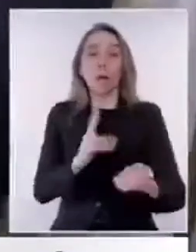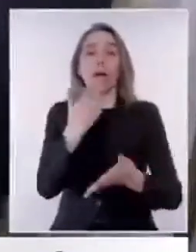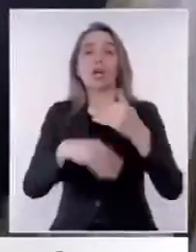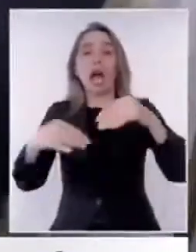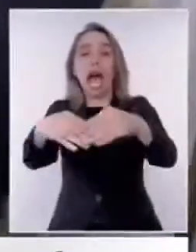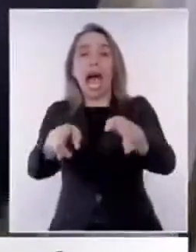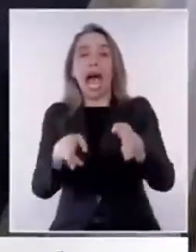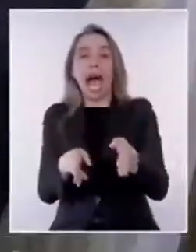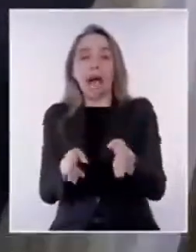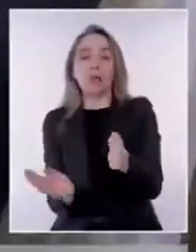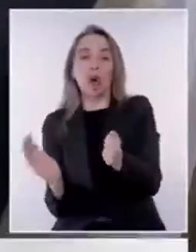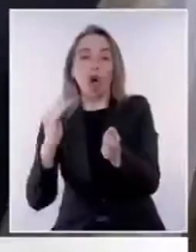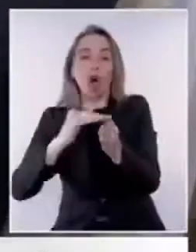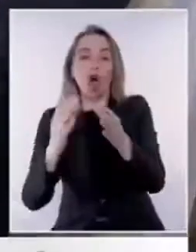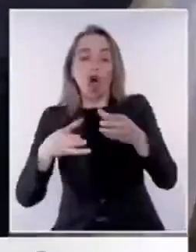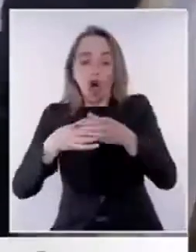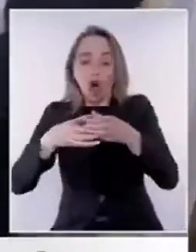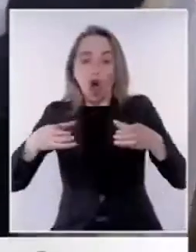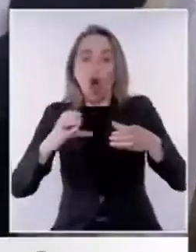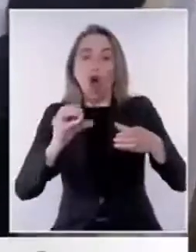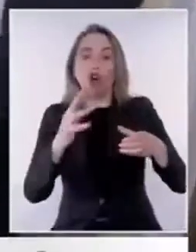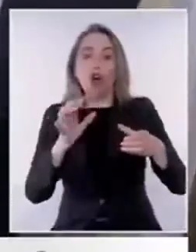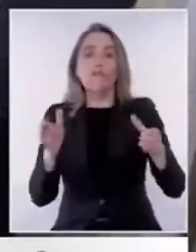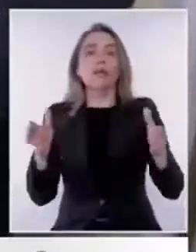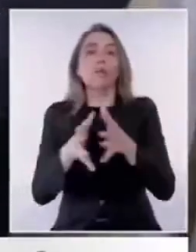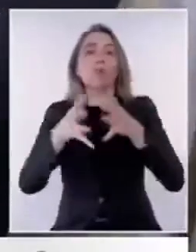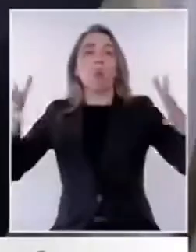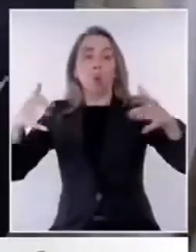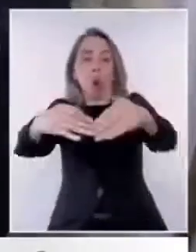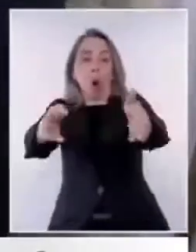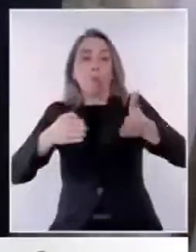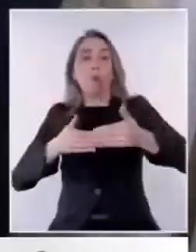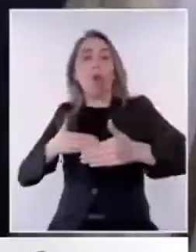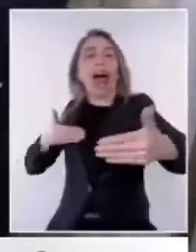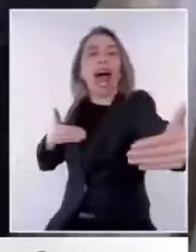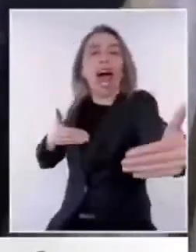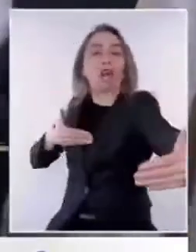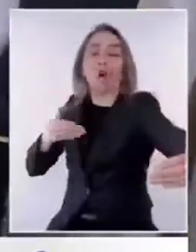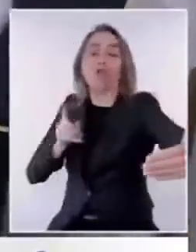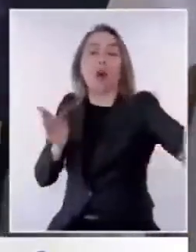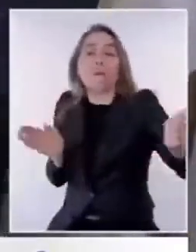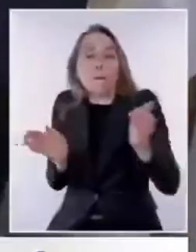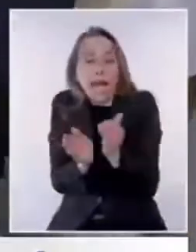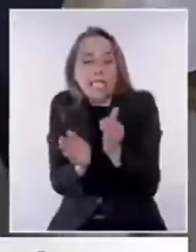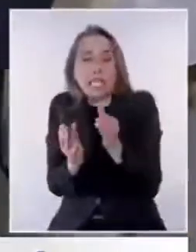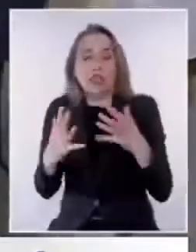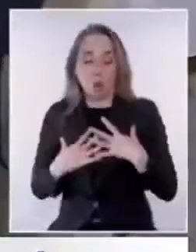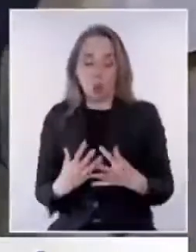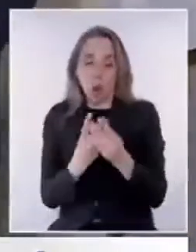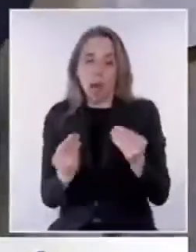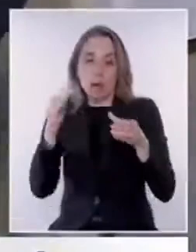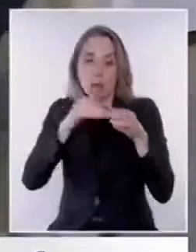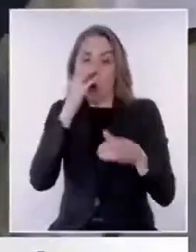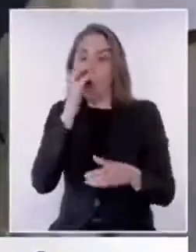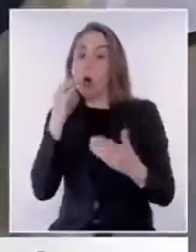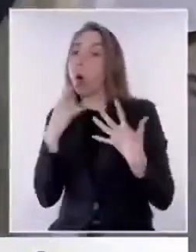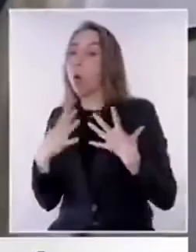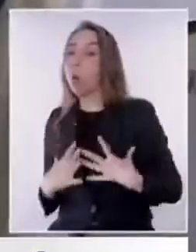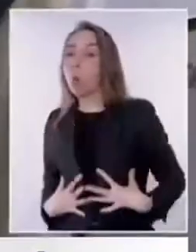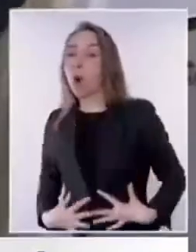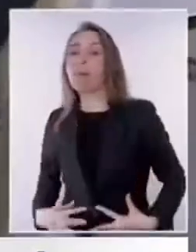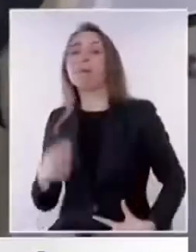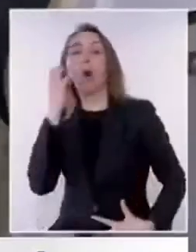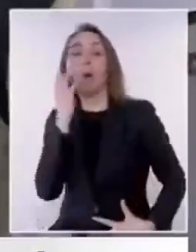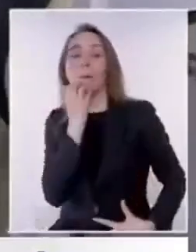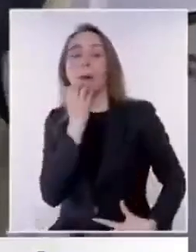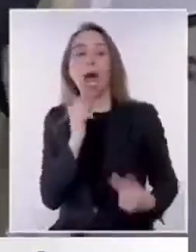bronce, por cofre en realidad, porque ya era menos el volumen. Y eso es lo que está enterrado en este momento. Entiendo que el cuerpo de Prat,